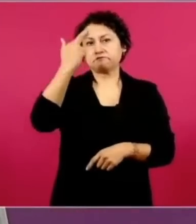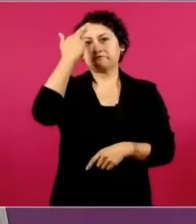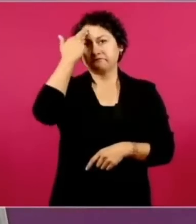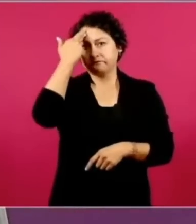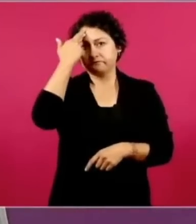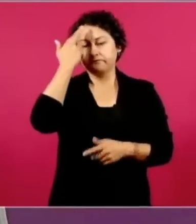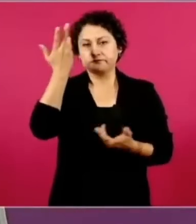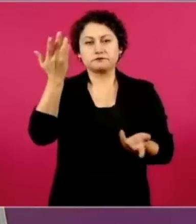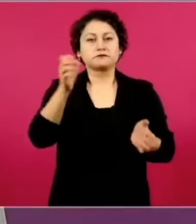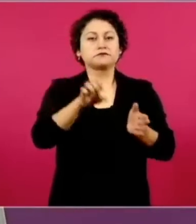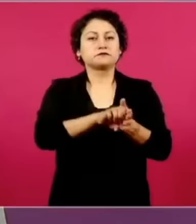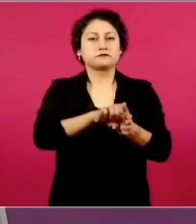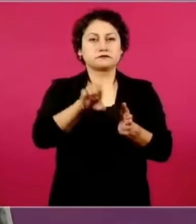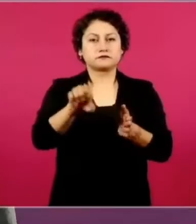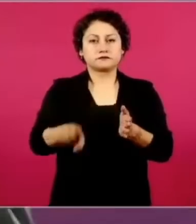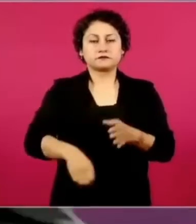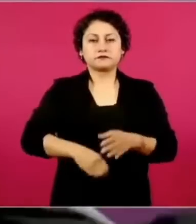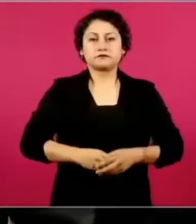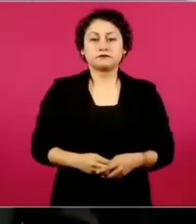cuando